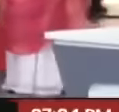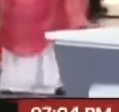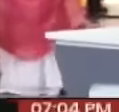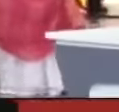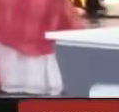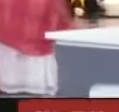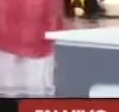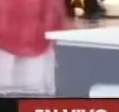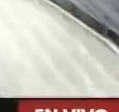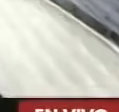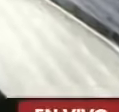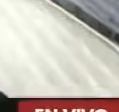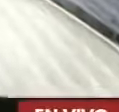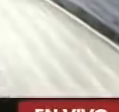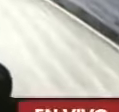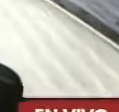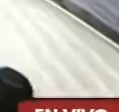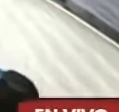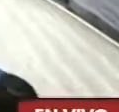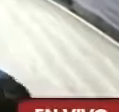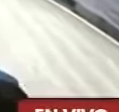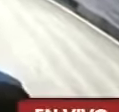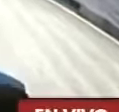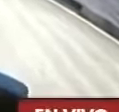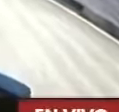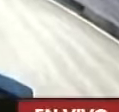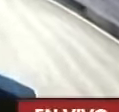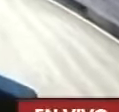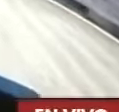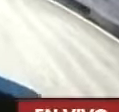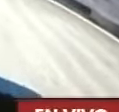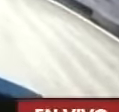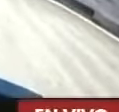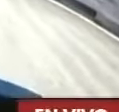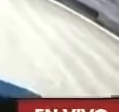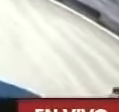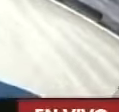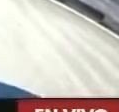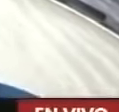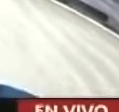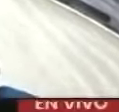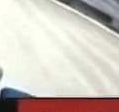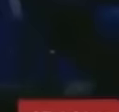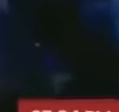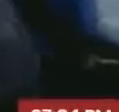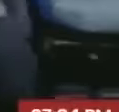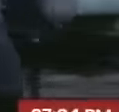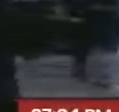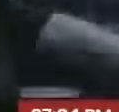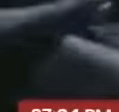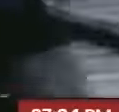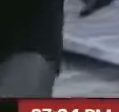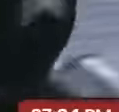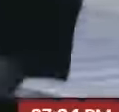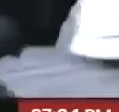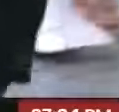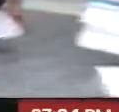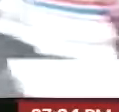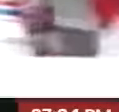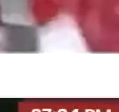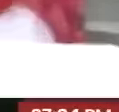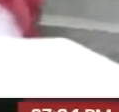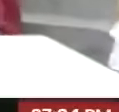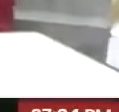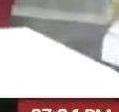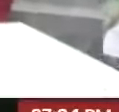Guayana es, Guayana es, Guayana es, Guayana es, rica